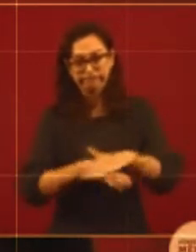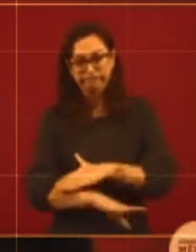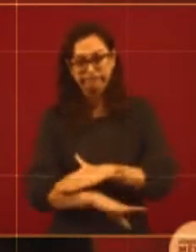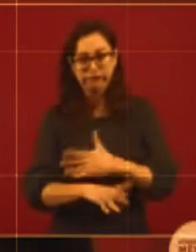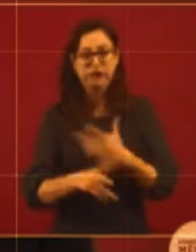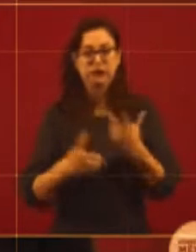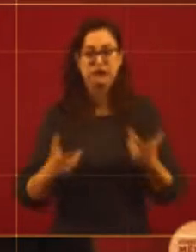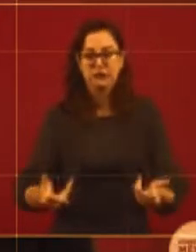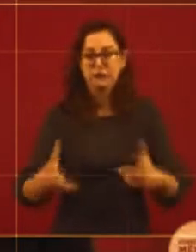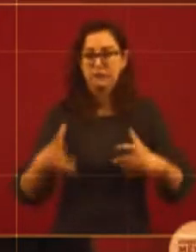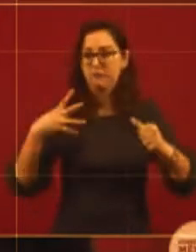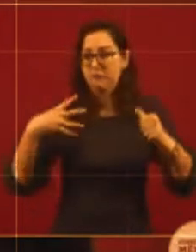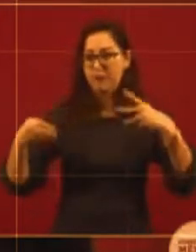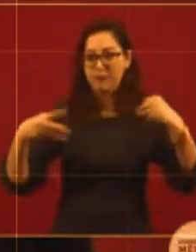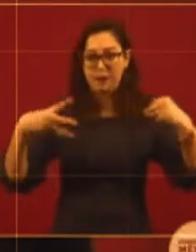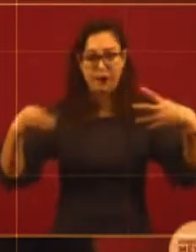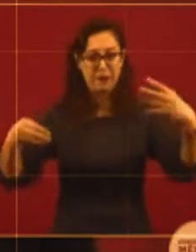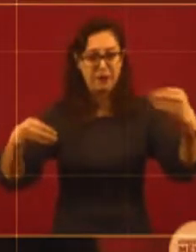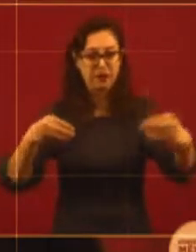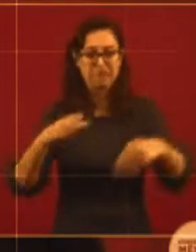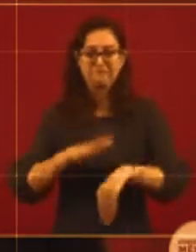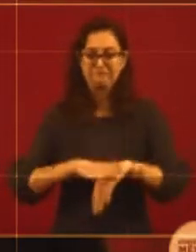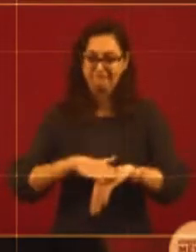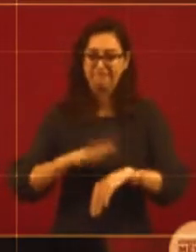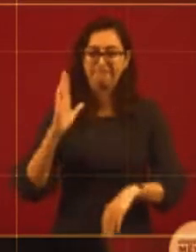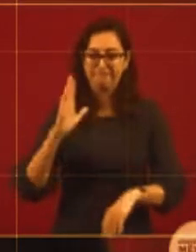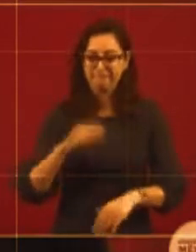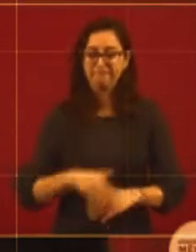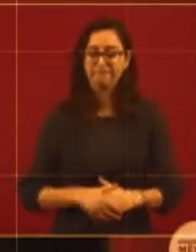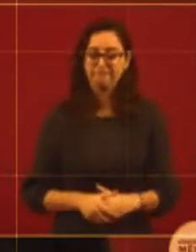contagio y